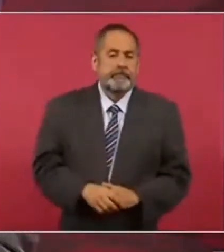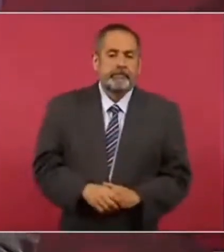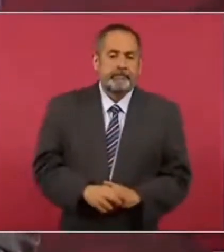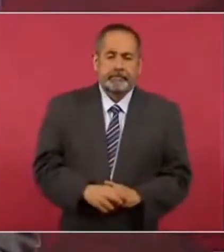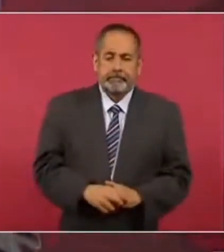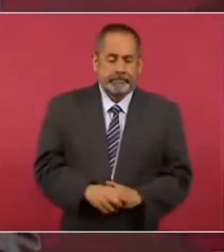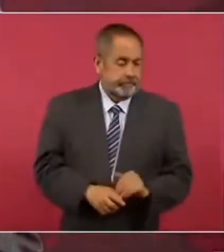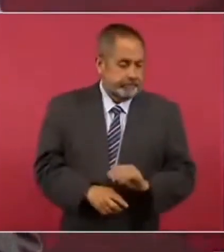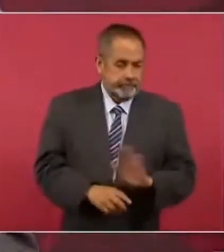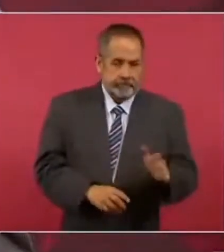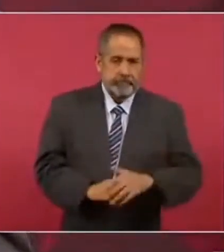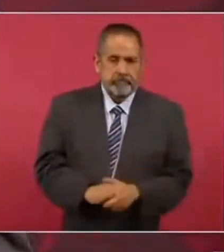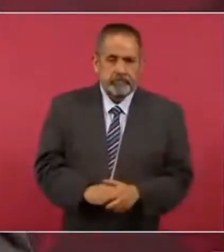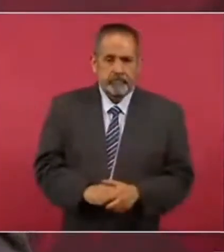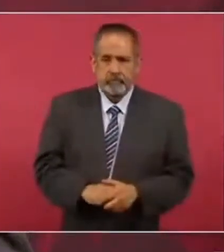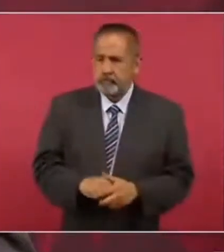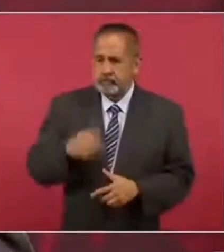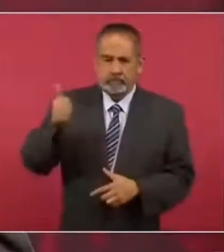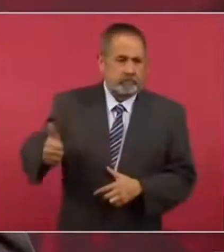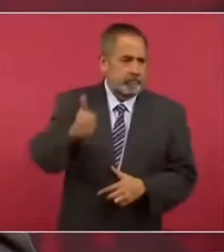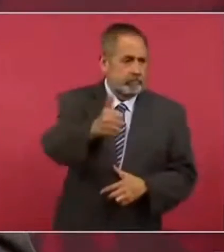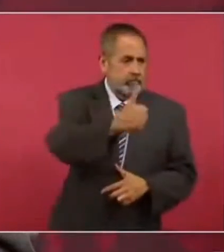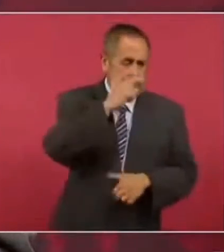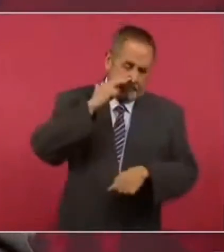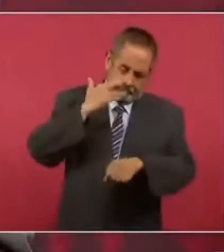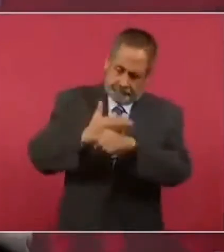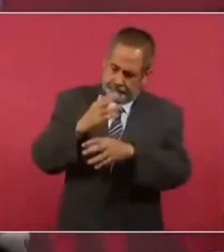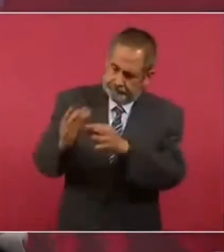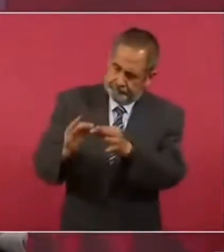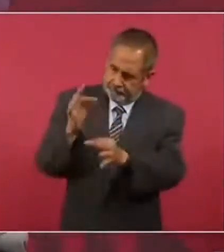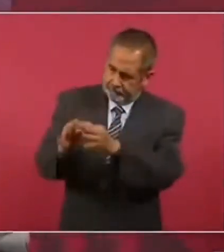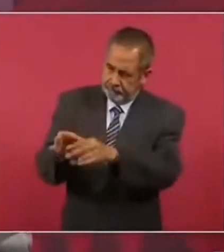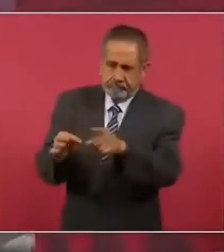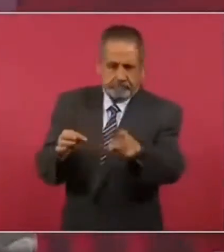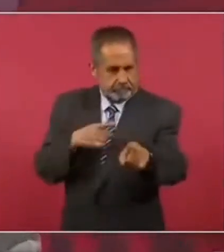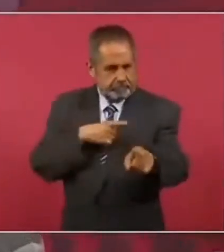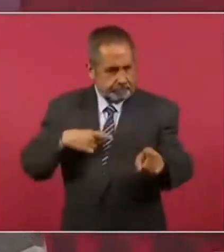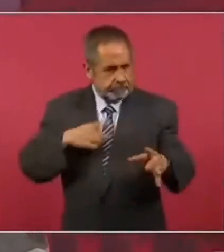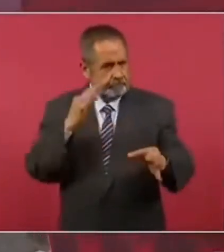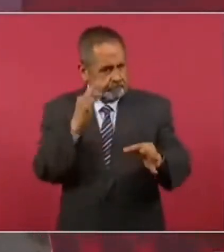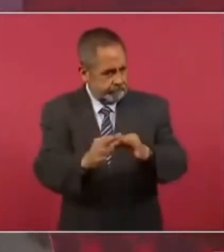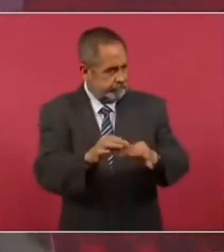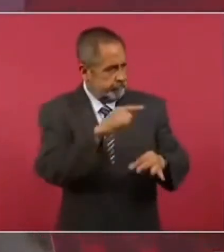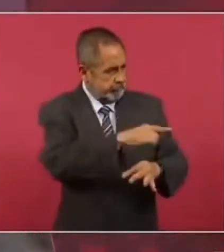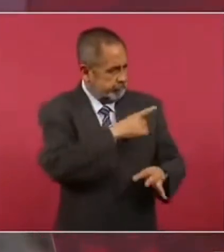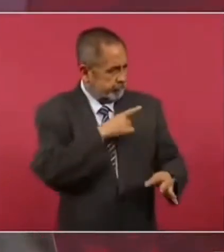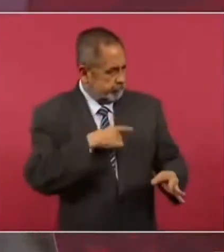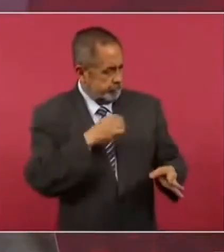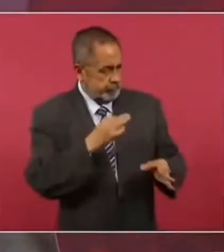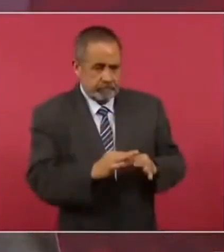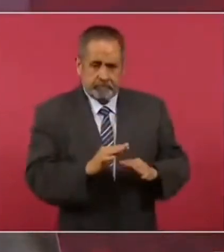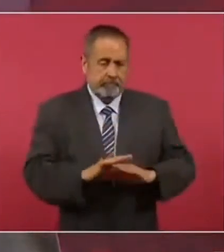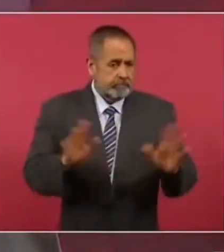Entonces, aquí que cada quien cumpla con su responsabilidad.